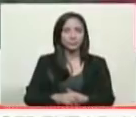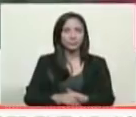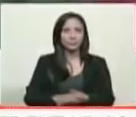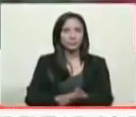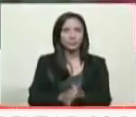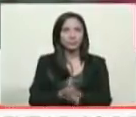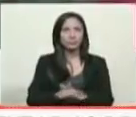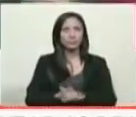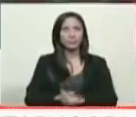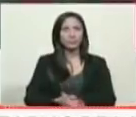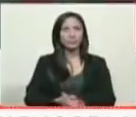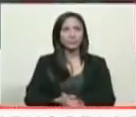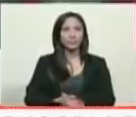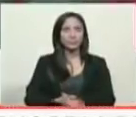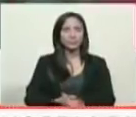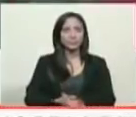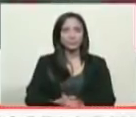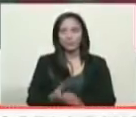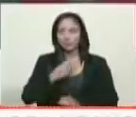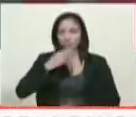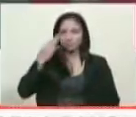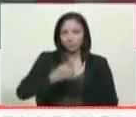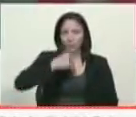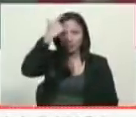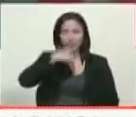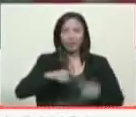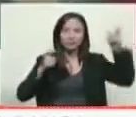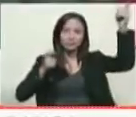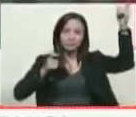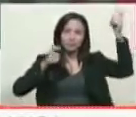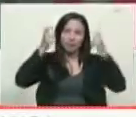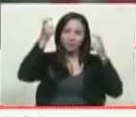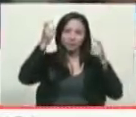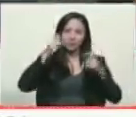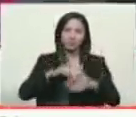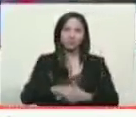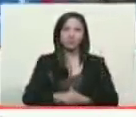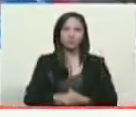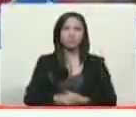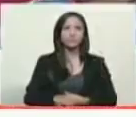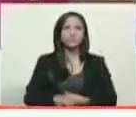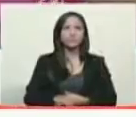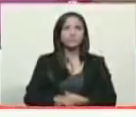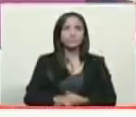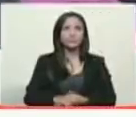antioligárquicos y radicalmente chavistas.